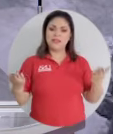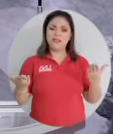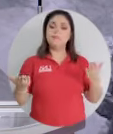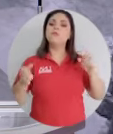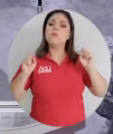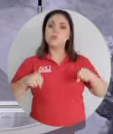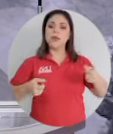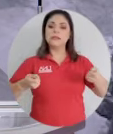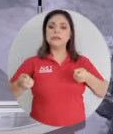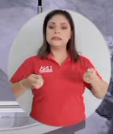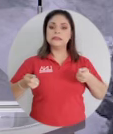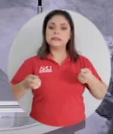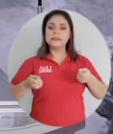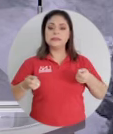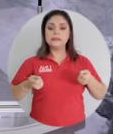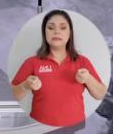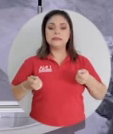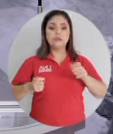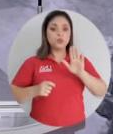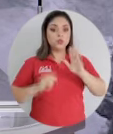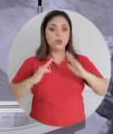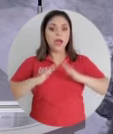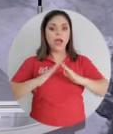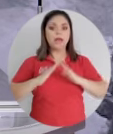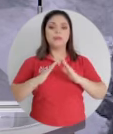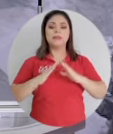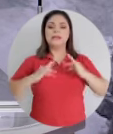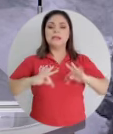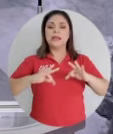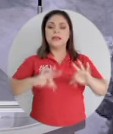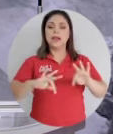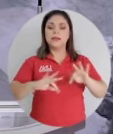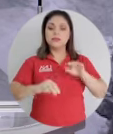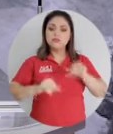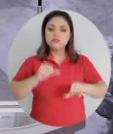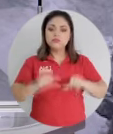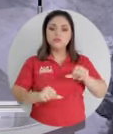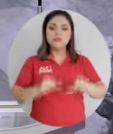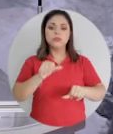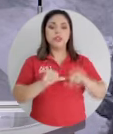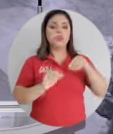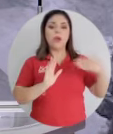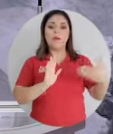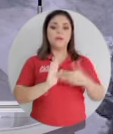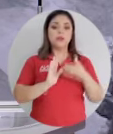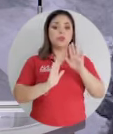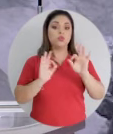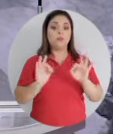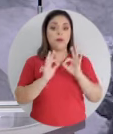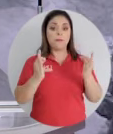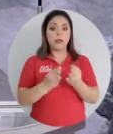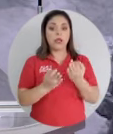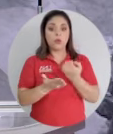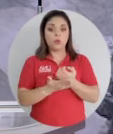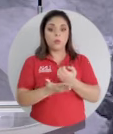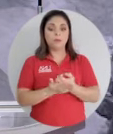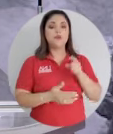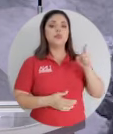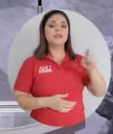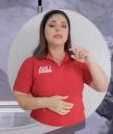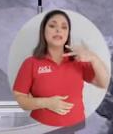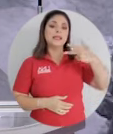¿verdad?, domésticas en aras de tratar de pasar esta fase y no afectar tanto a la economía familiar. Usted,